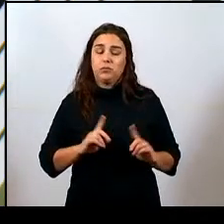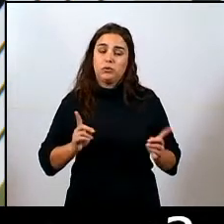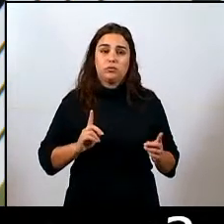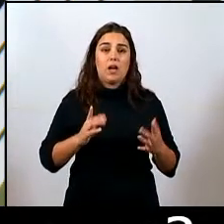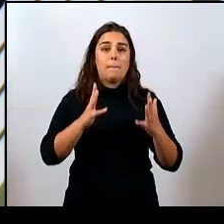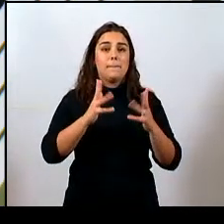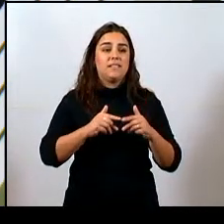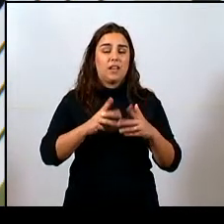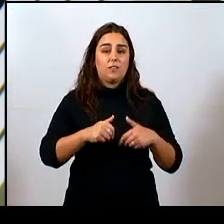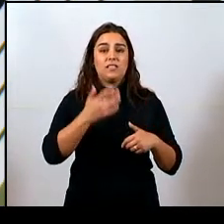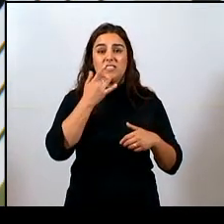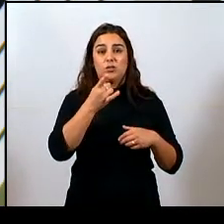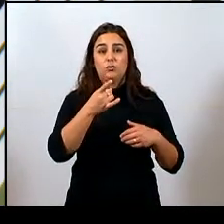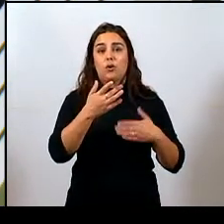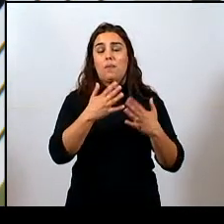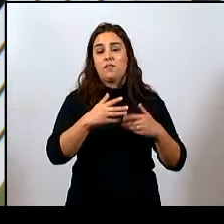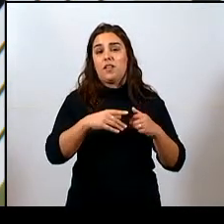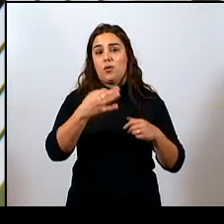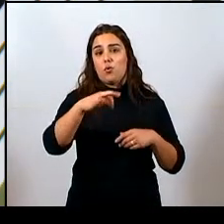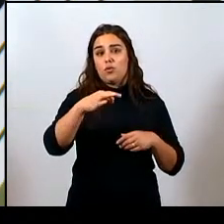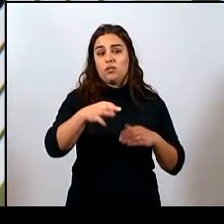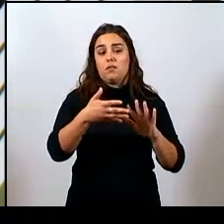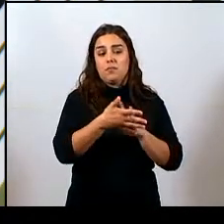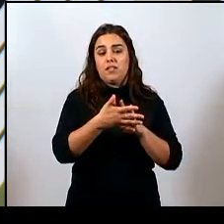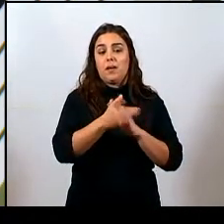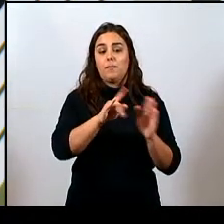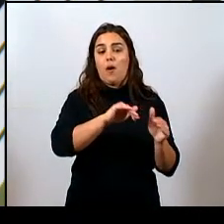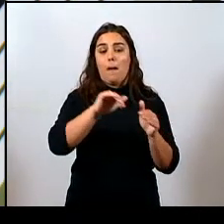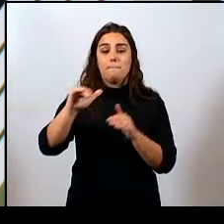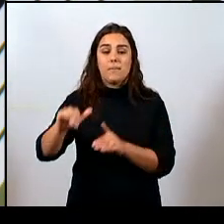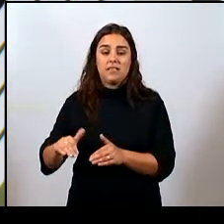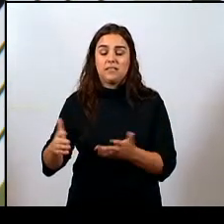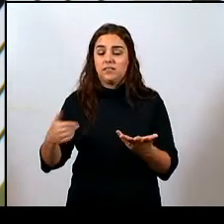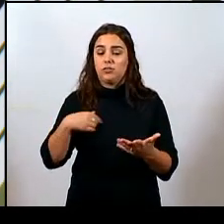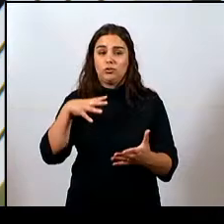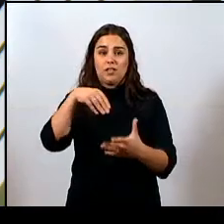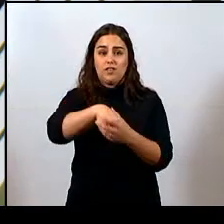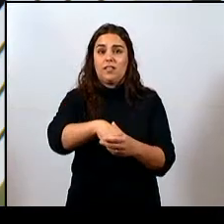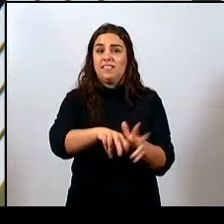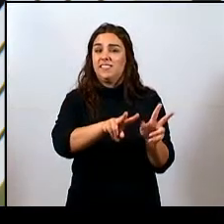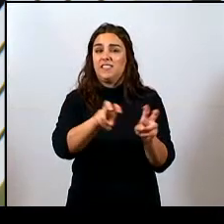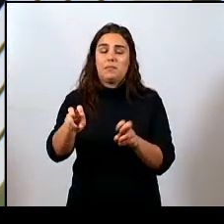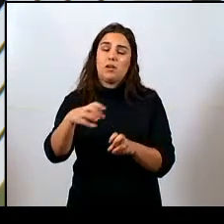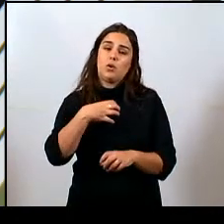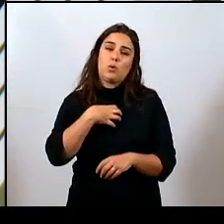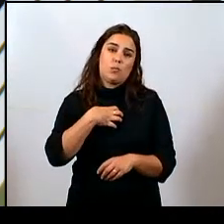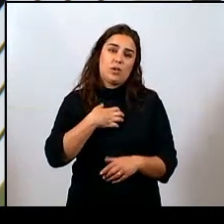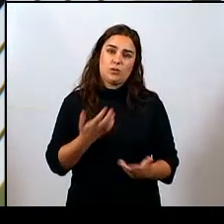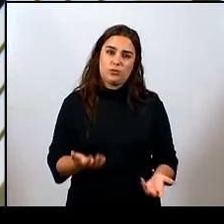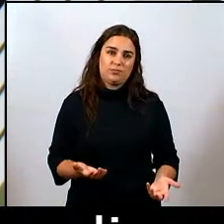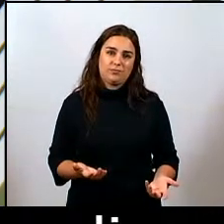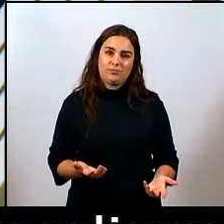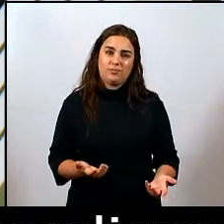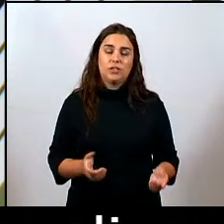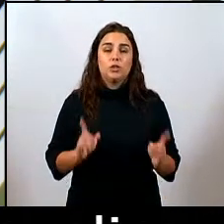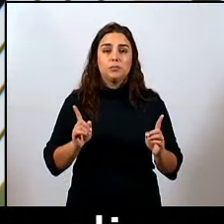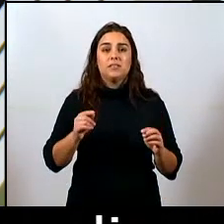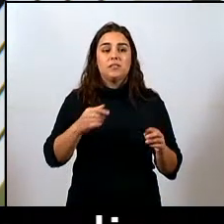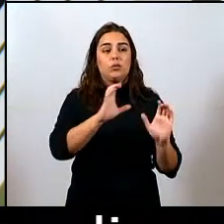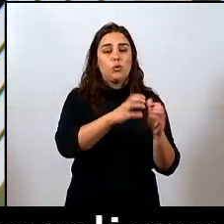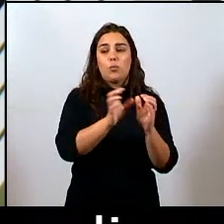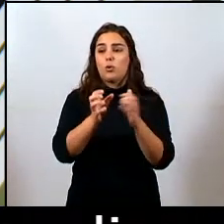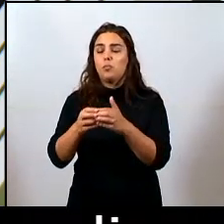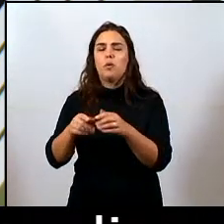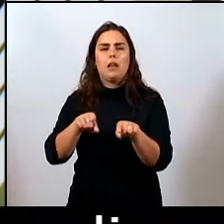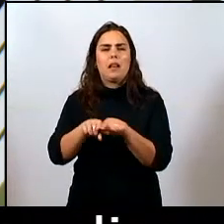desleal, cuando eres administrador único, me lo tienen que explicar, pero al margen de eso, yo no me puedo meter en estos asuntos. Solo sé que son los partidos políticos los que